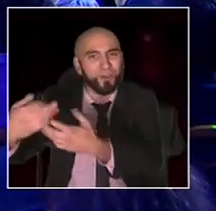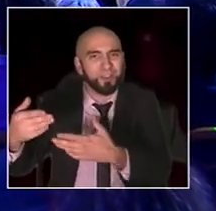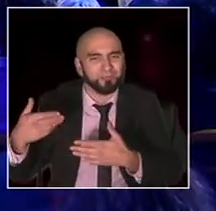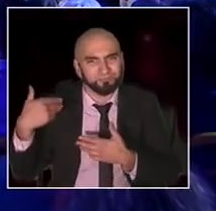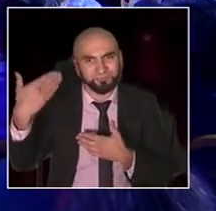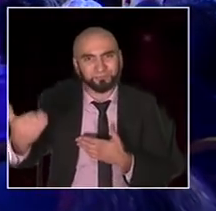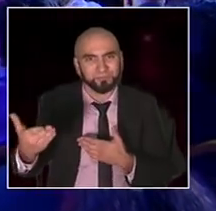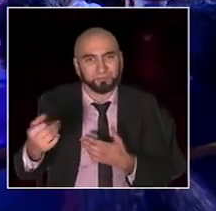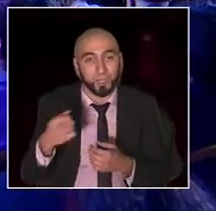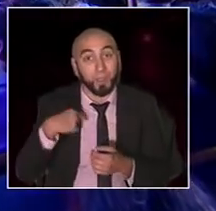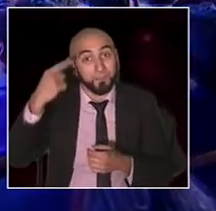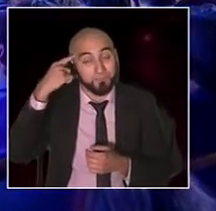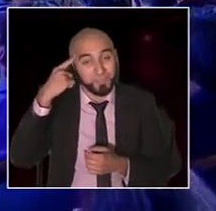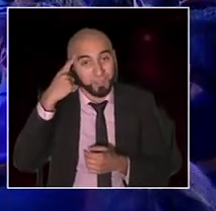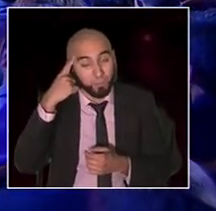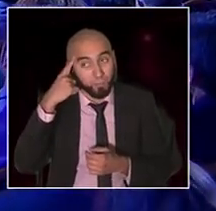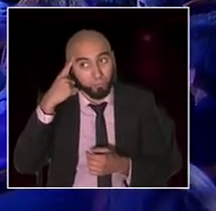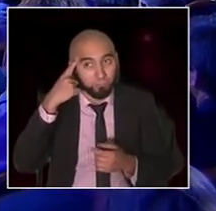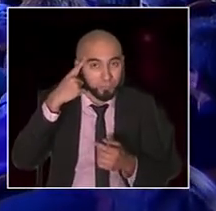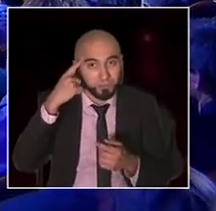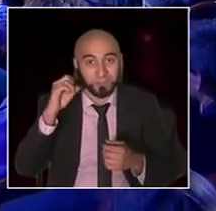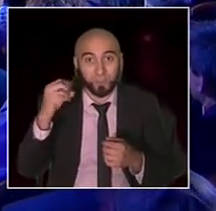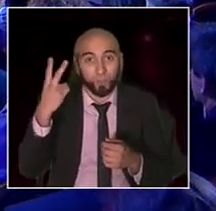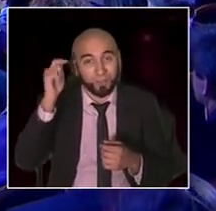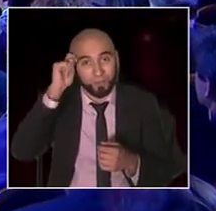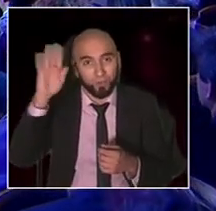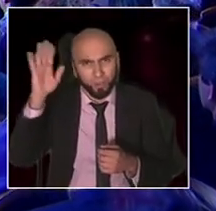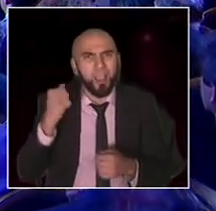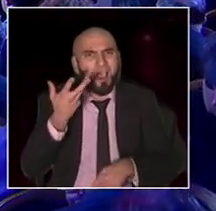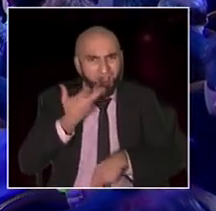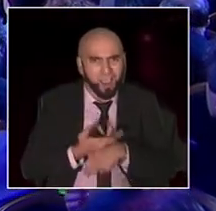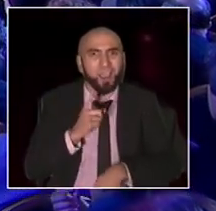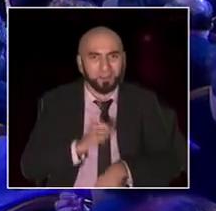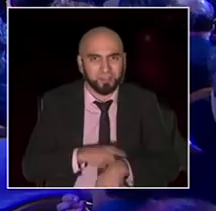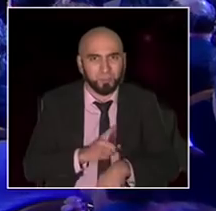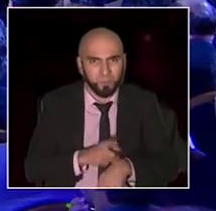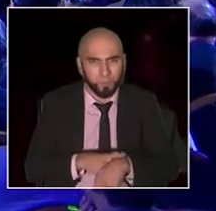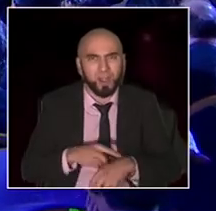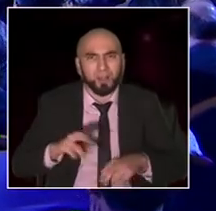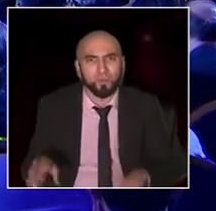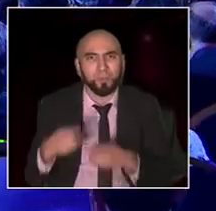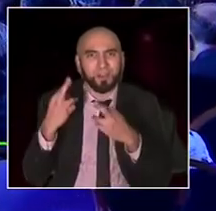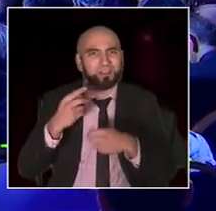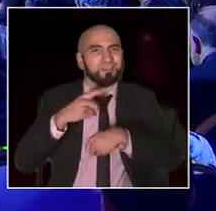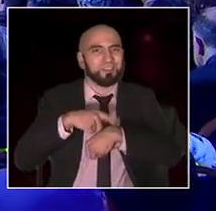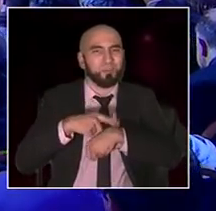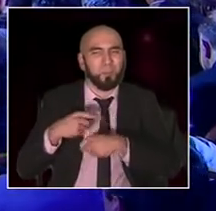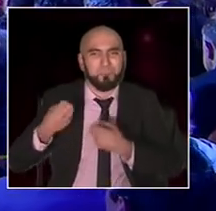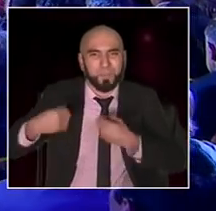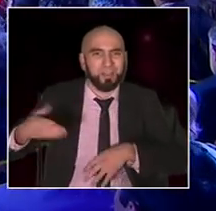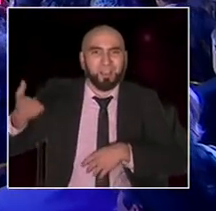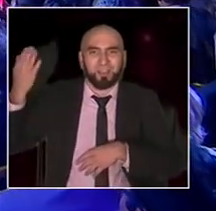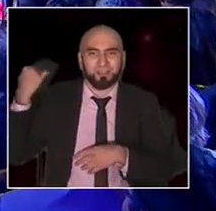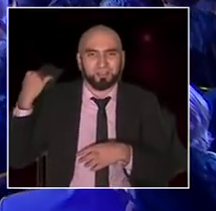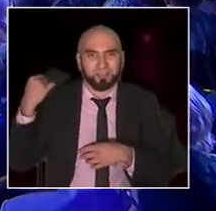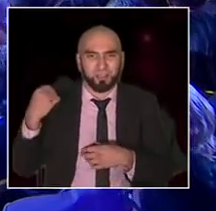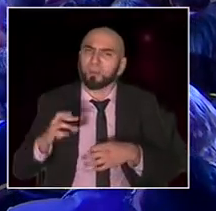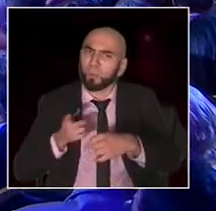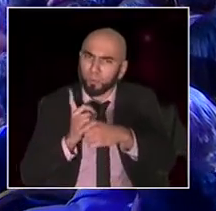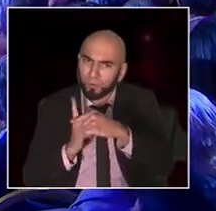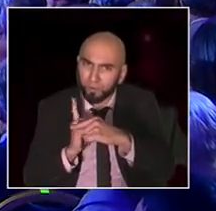teoría, estamos a tiempo para recuperar el tiempo perdido en muchos frentes y para mantener un optimismo en